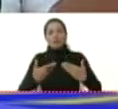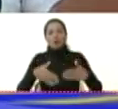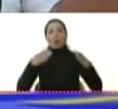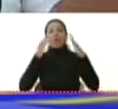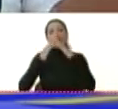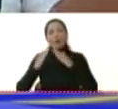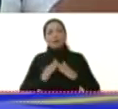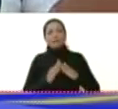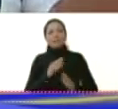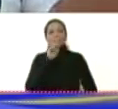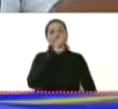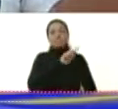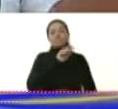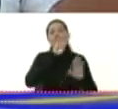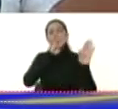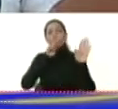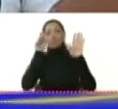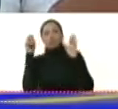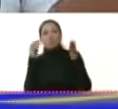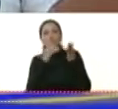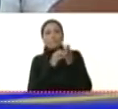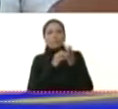casa número